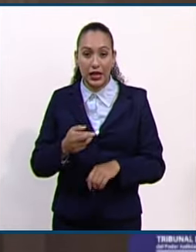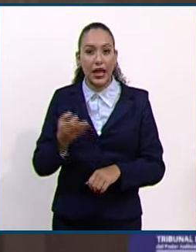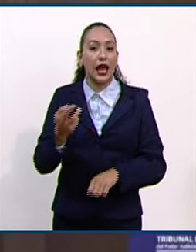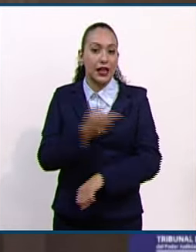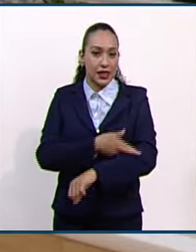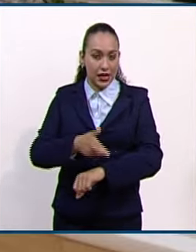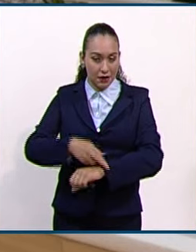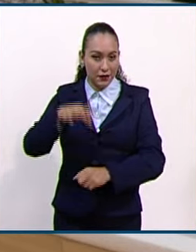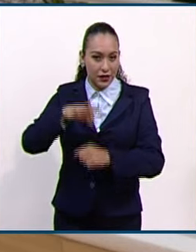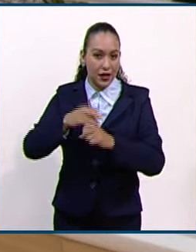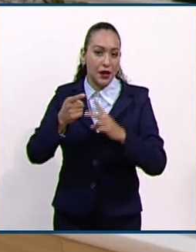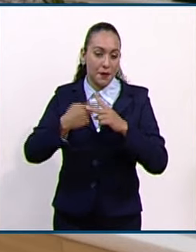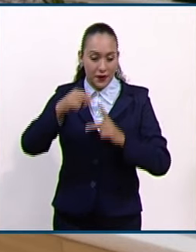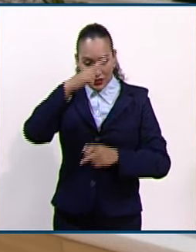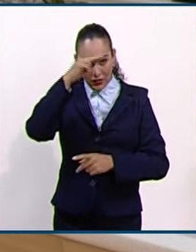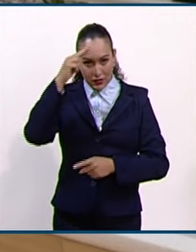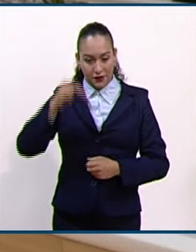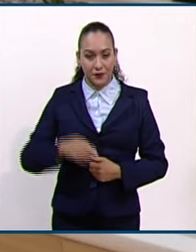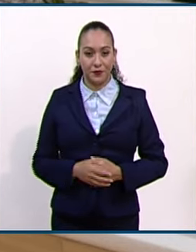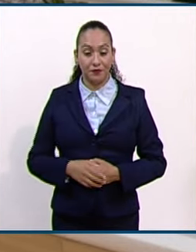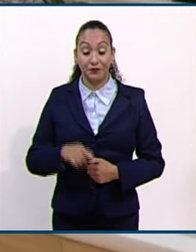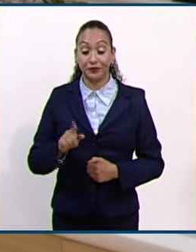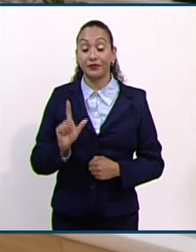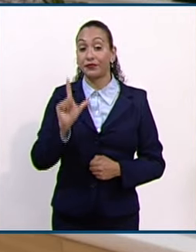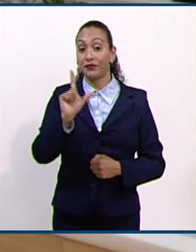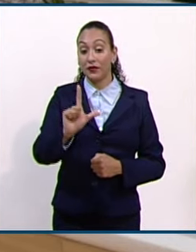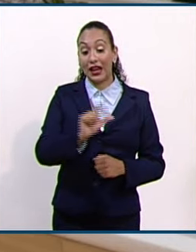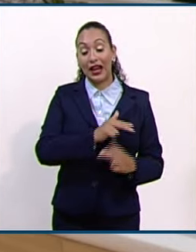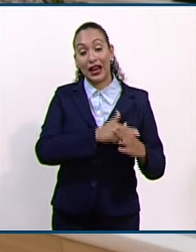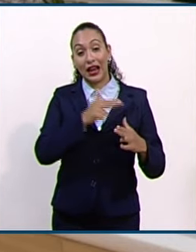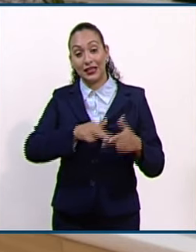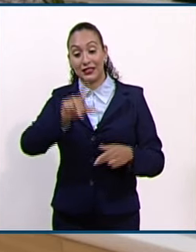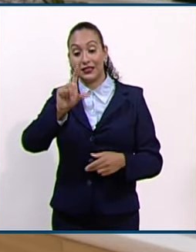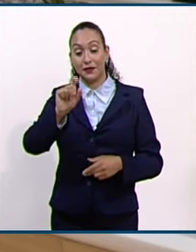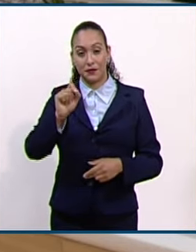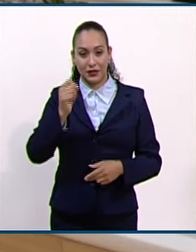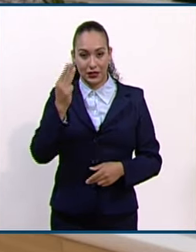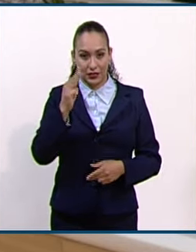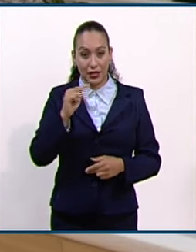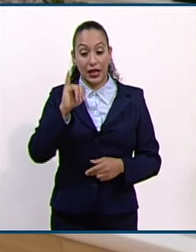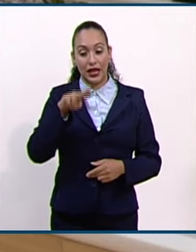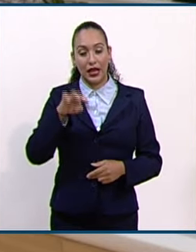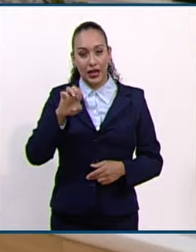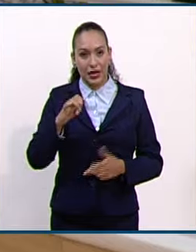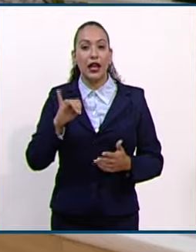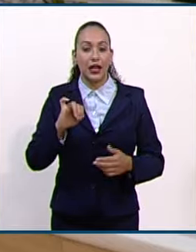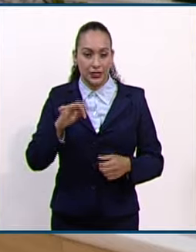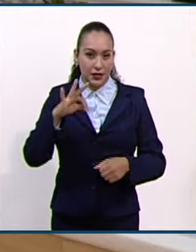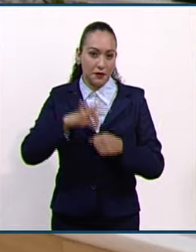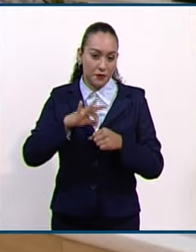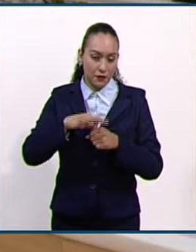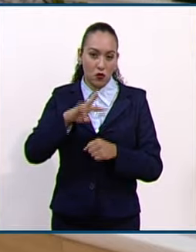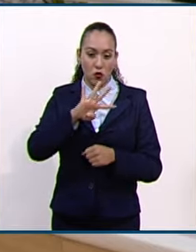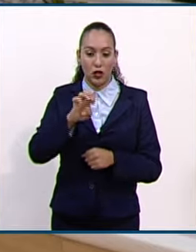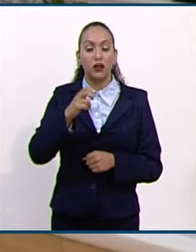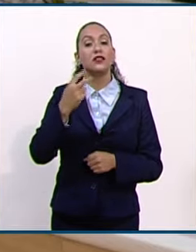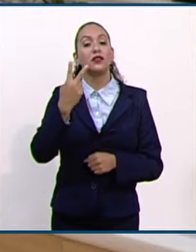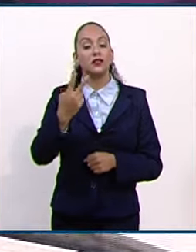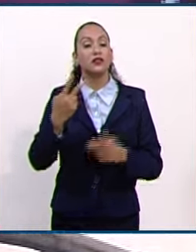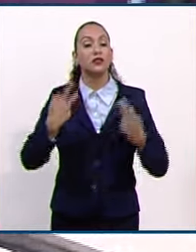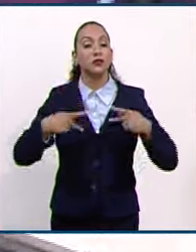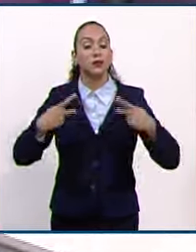Nayarit. Y a partir de este lunes y hasta el 20 de mayo, el INE recibirá el voto anticipado de 402 ciudadanas